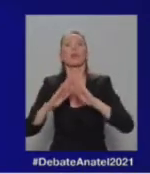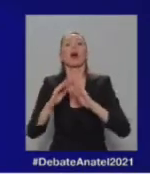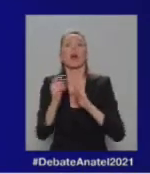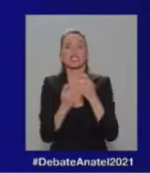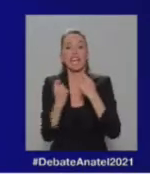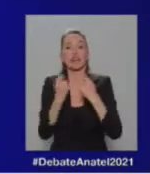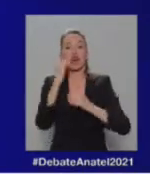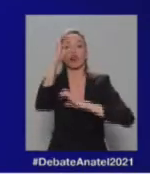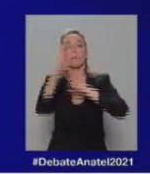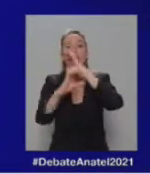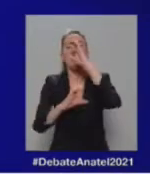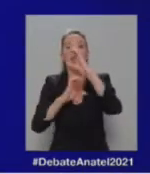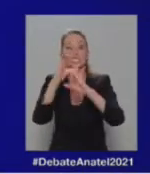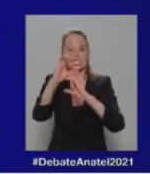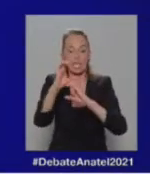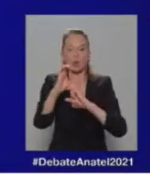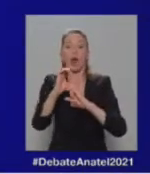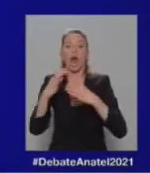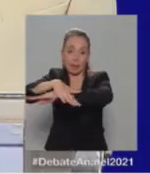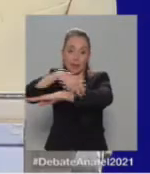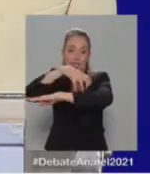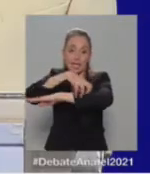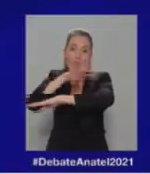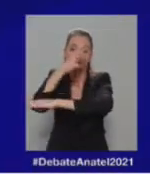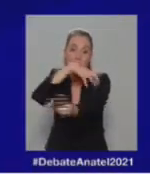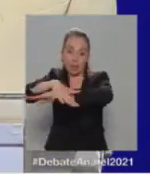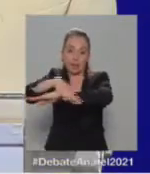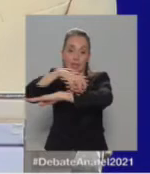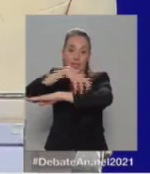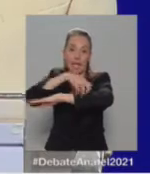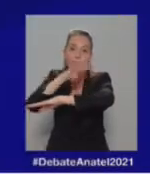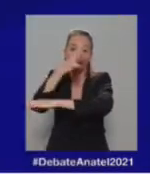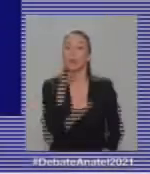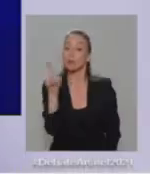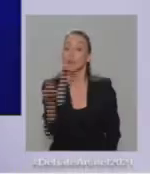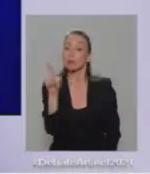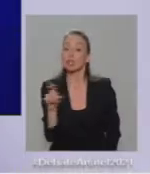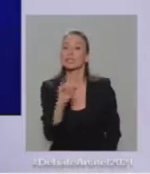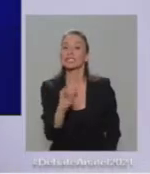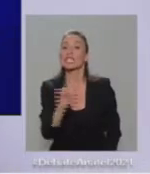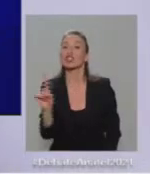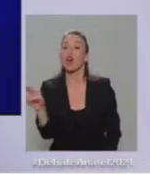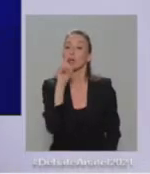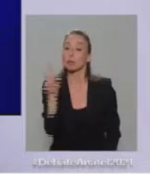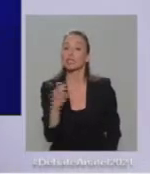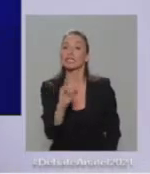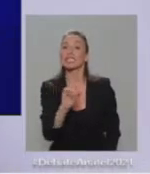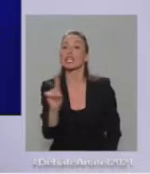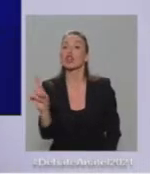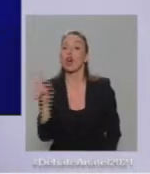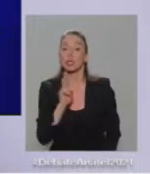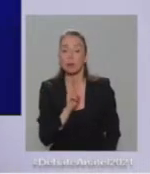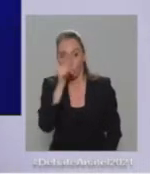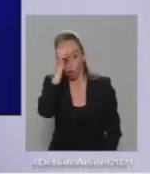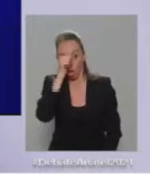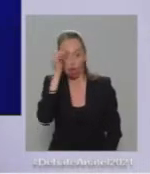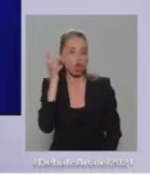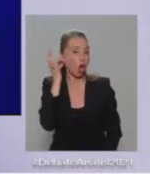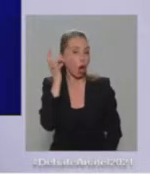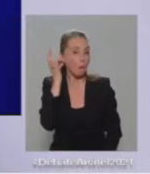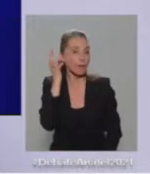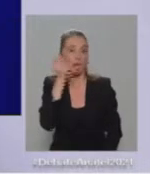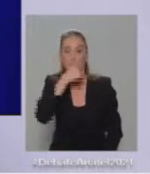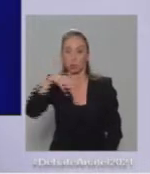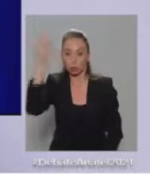tendencial, es un concepto técnico que quizás no manejo. Pero déjenme decir que eso no va a cambiar toda la